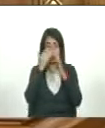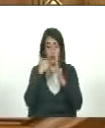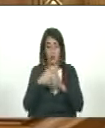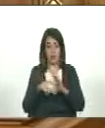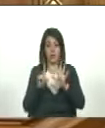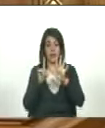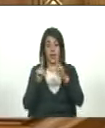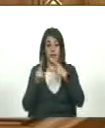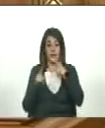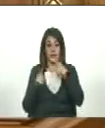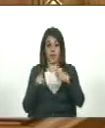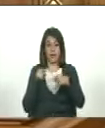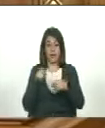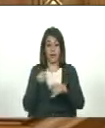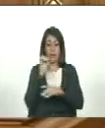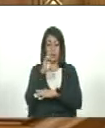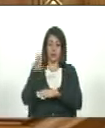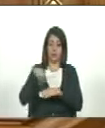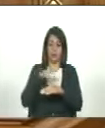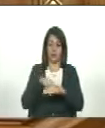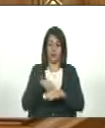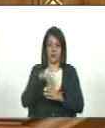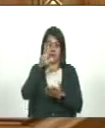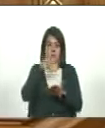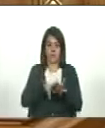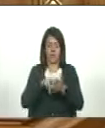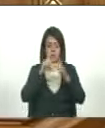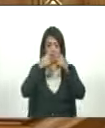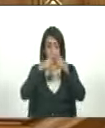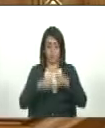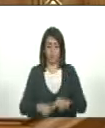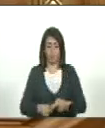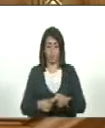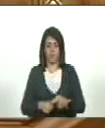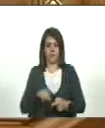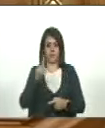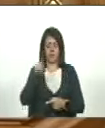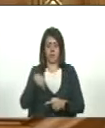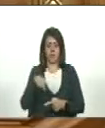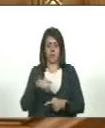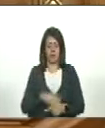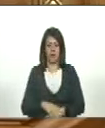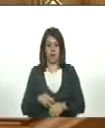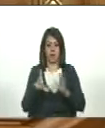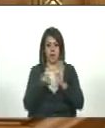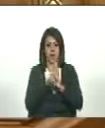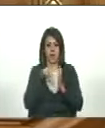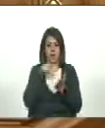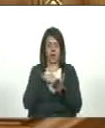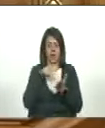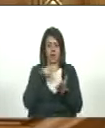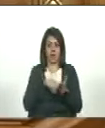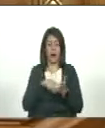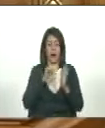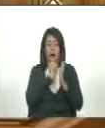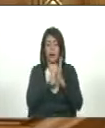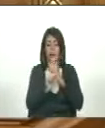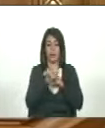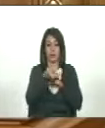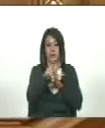6, donde establece que la Asamblea Nacional apruebe el presupuesto, pero también la Ley de Endeudamiento. Y el